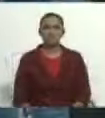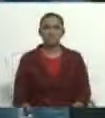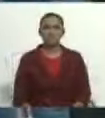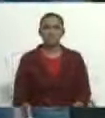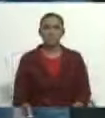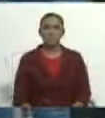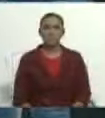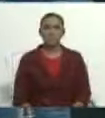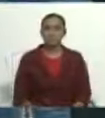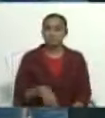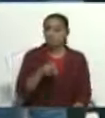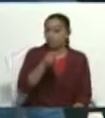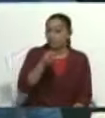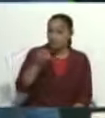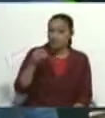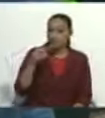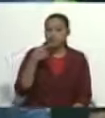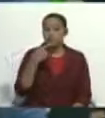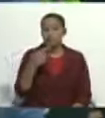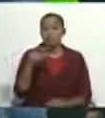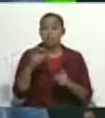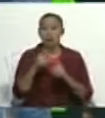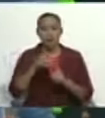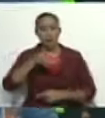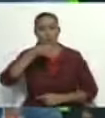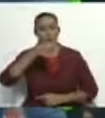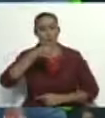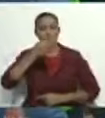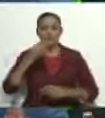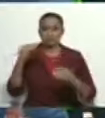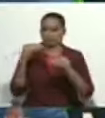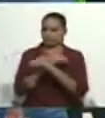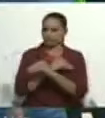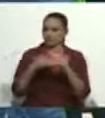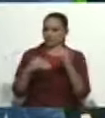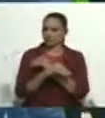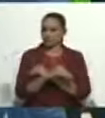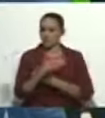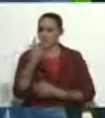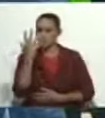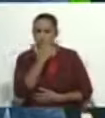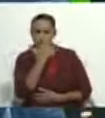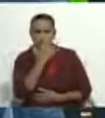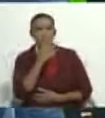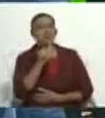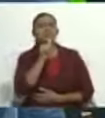utilizan un discurso para confundir, porque ¿quién pidió el bloqueo?